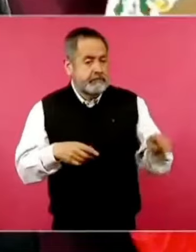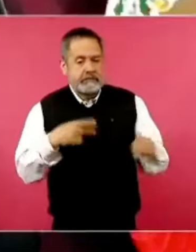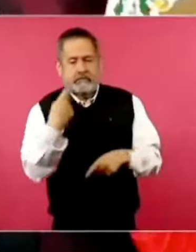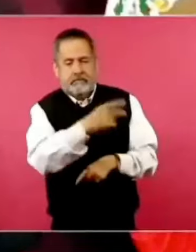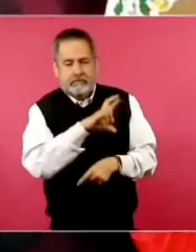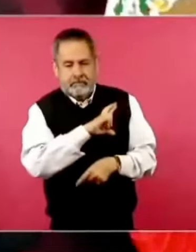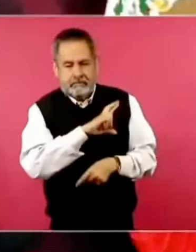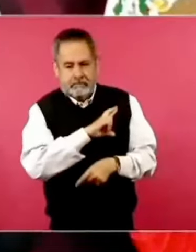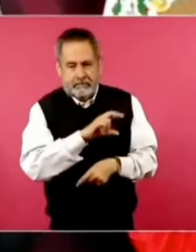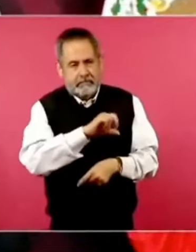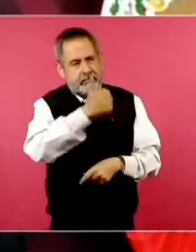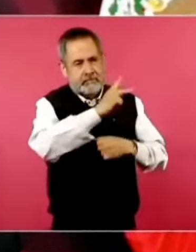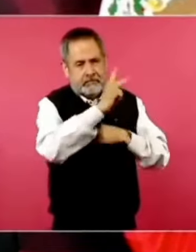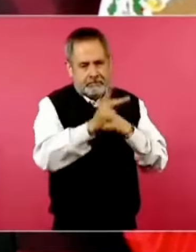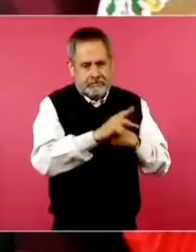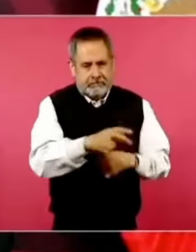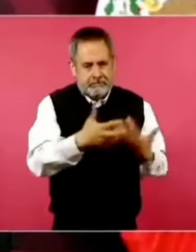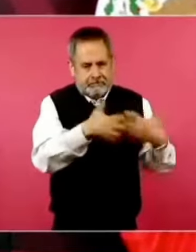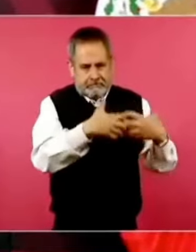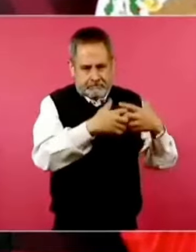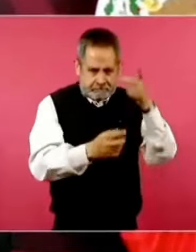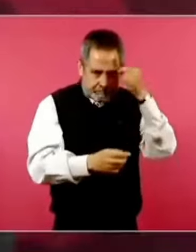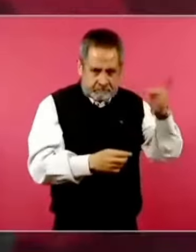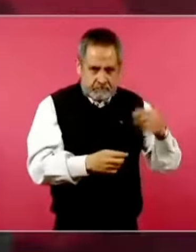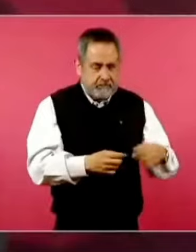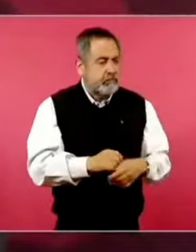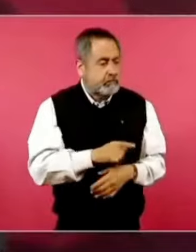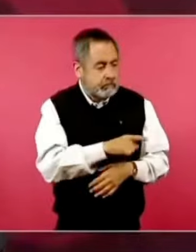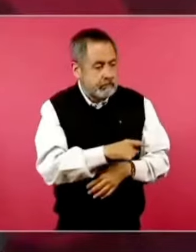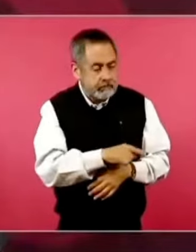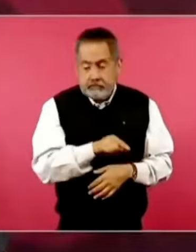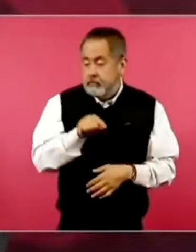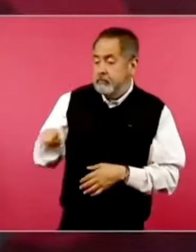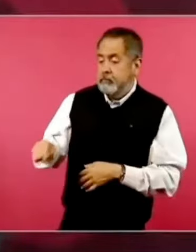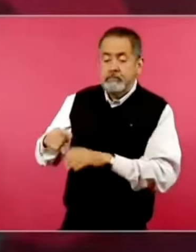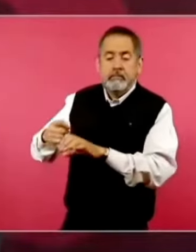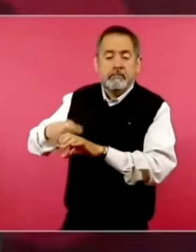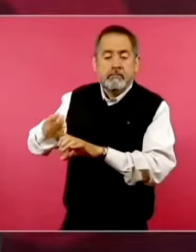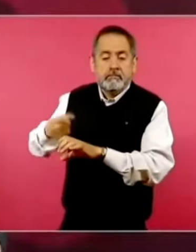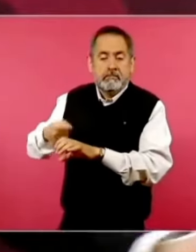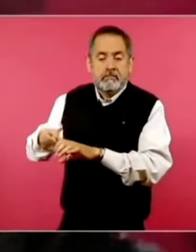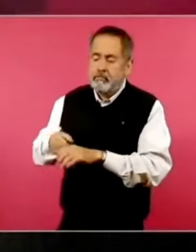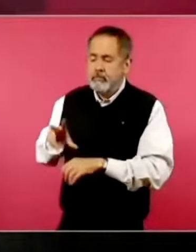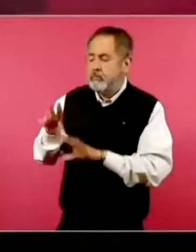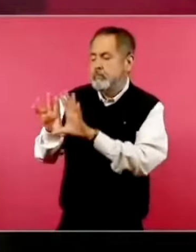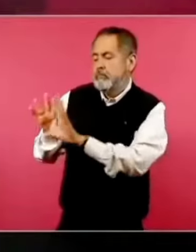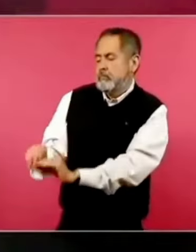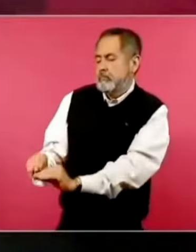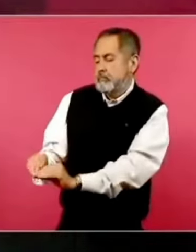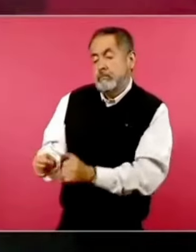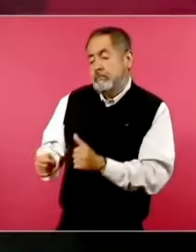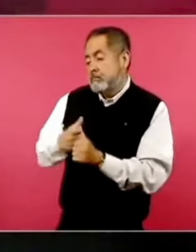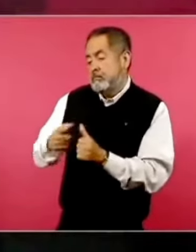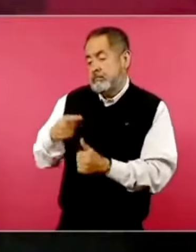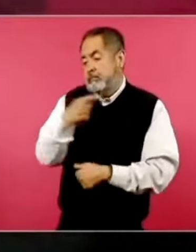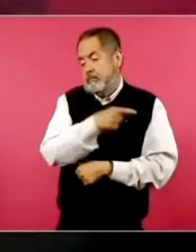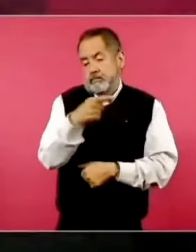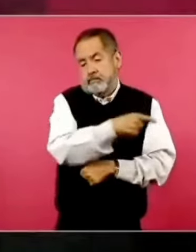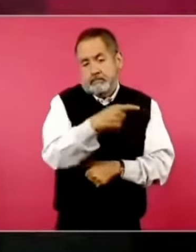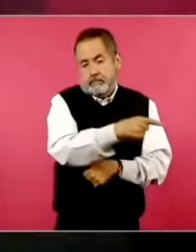todo extranjeras no turbaba en las hidroeléctricas y dejaban acumular